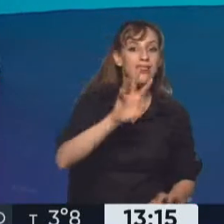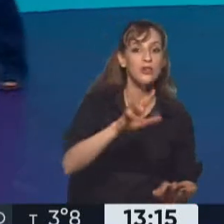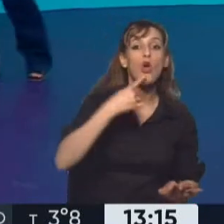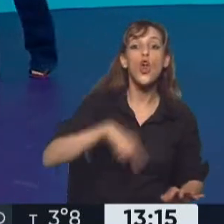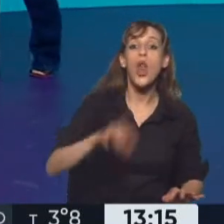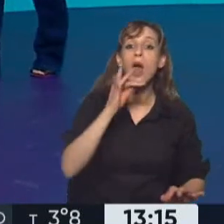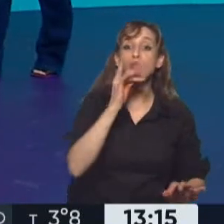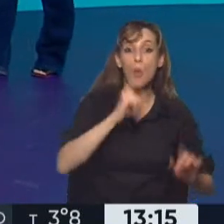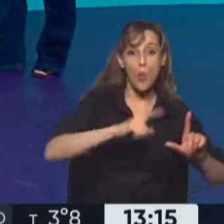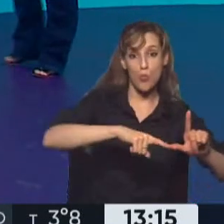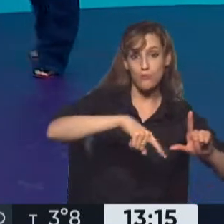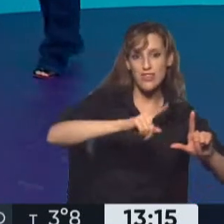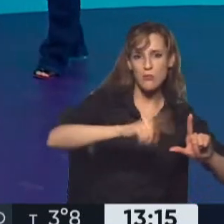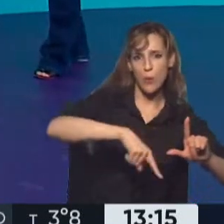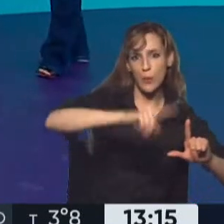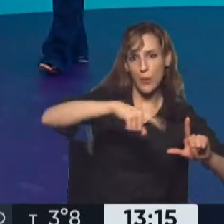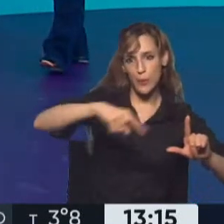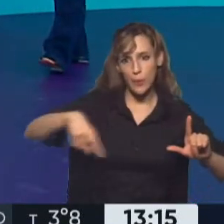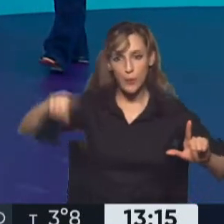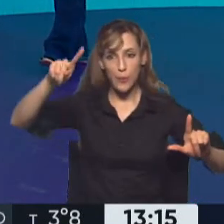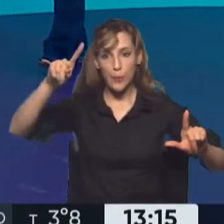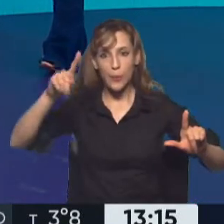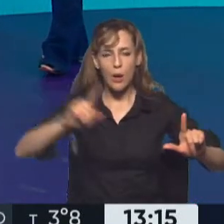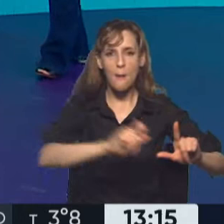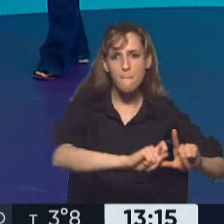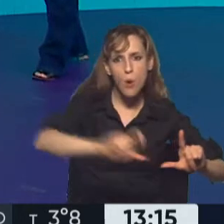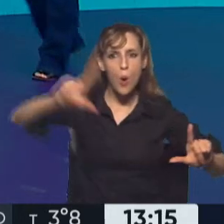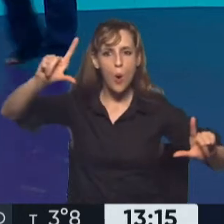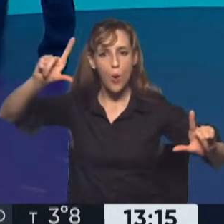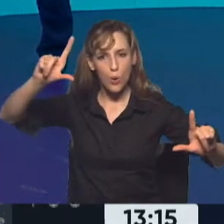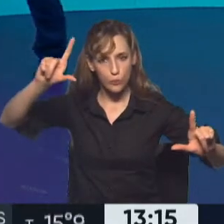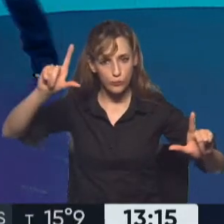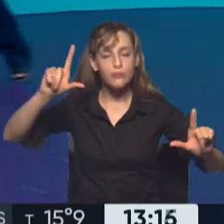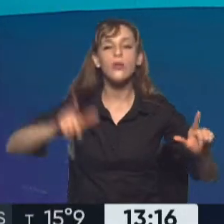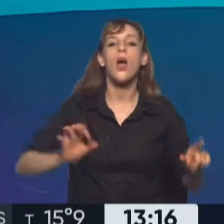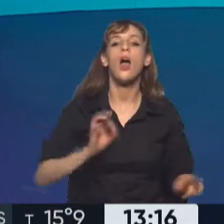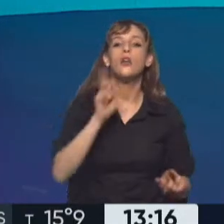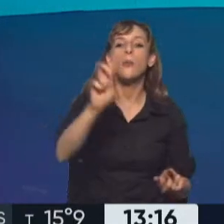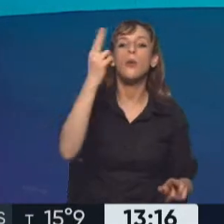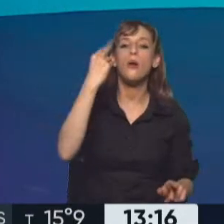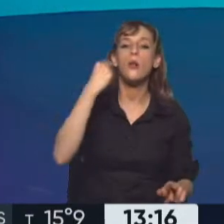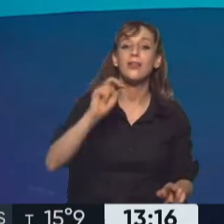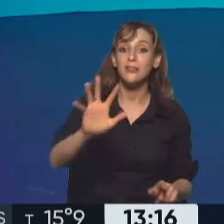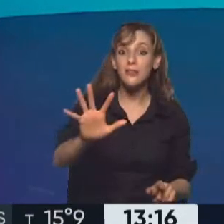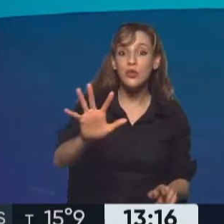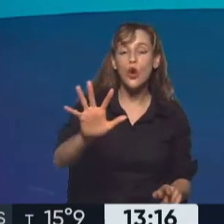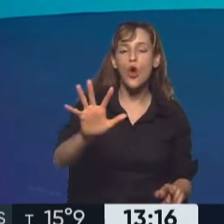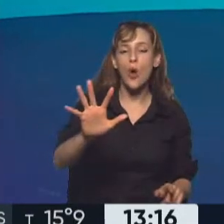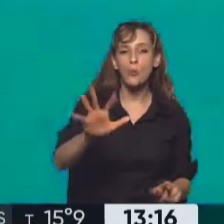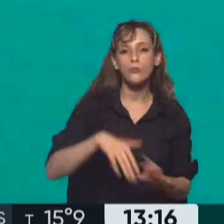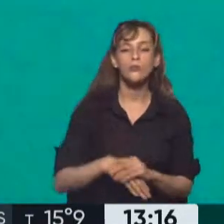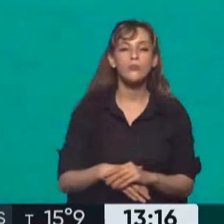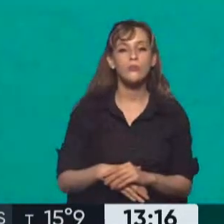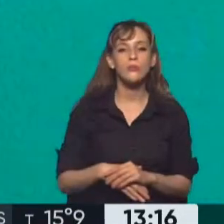que es lo que tiene el 0,01% de la población, no para de crecer. Y si se fijan, en 1995, lo que tenía